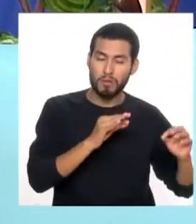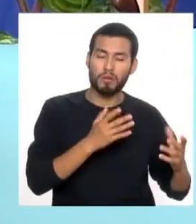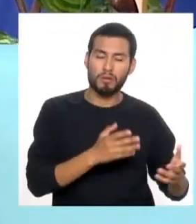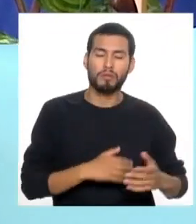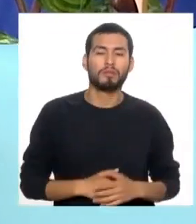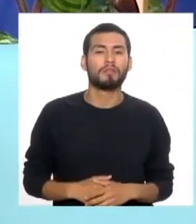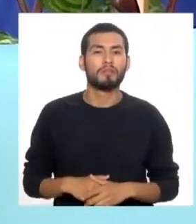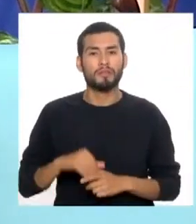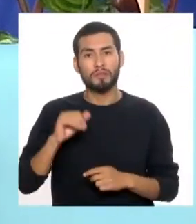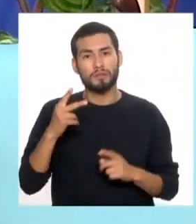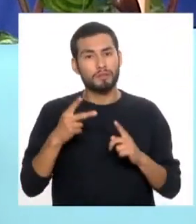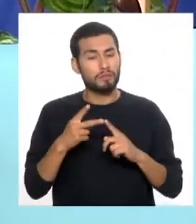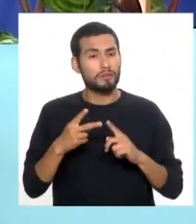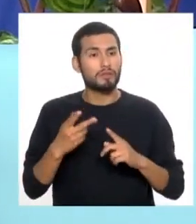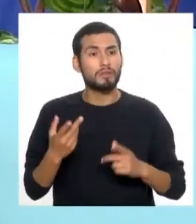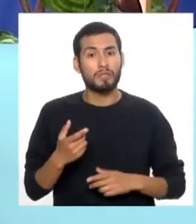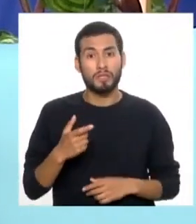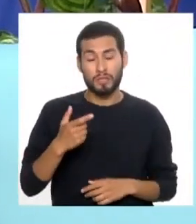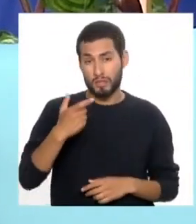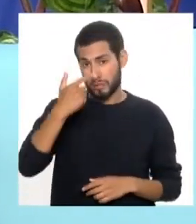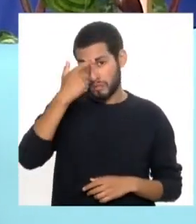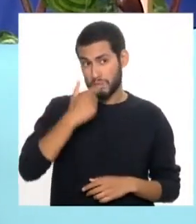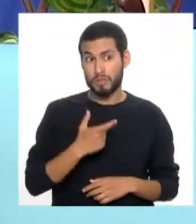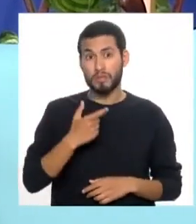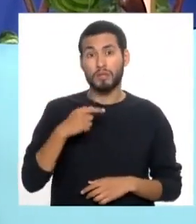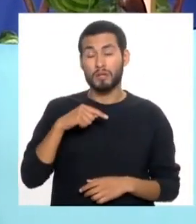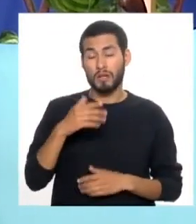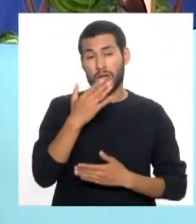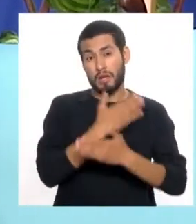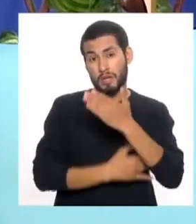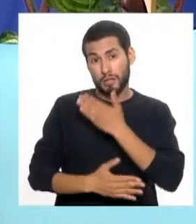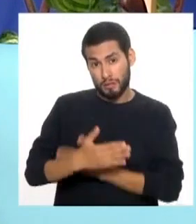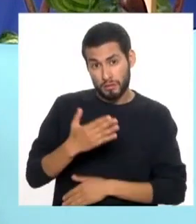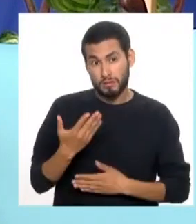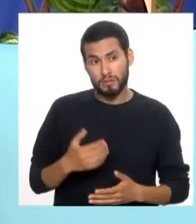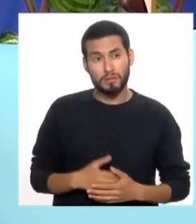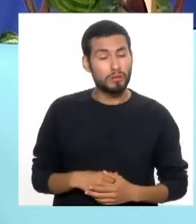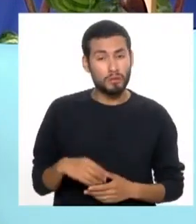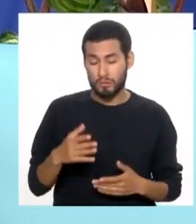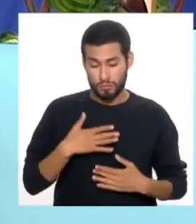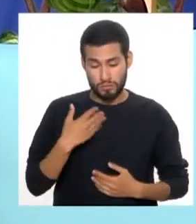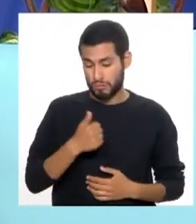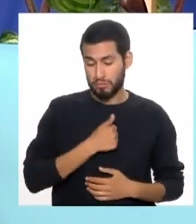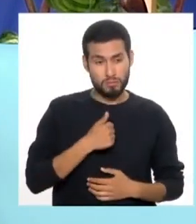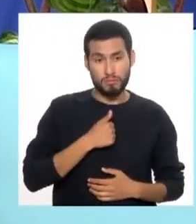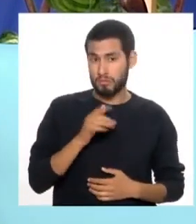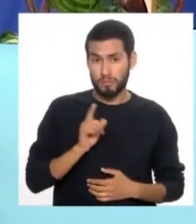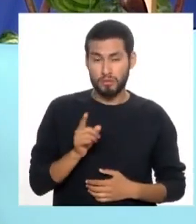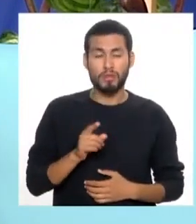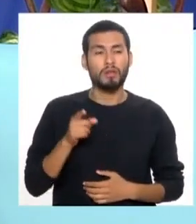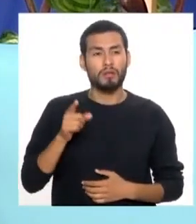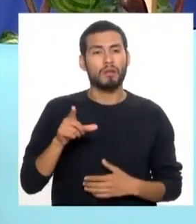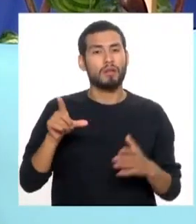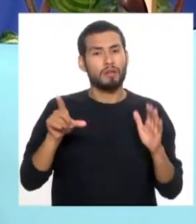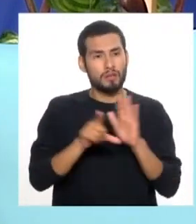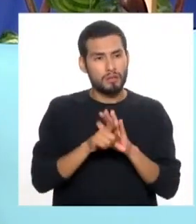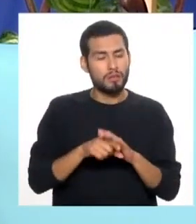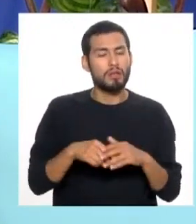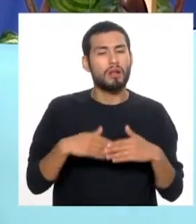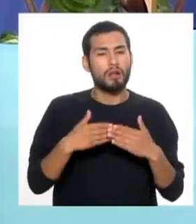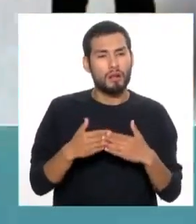segundo, cuando esa persona tiene una discapacidad, ¿no?, que no puede valerse por sí mismo, entonces la ley faculta